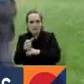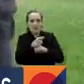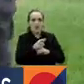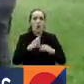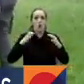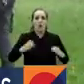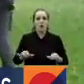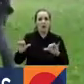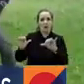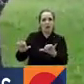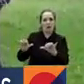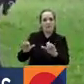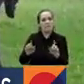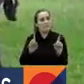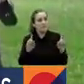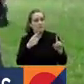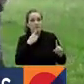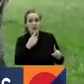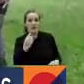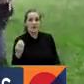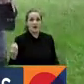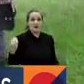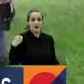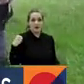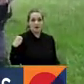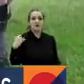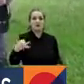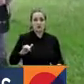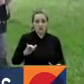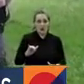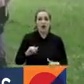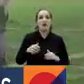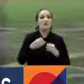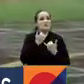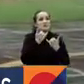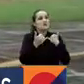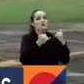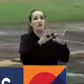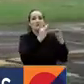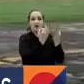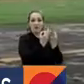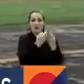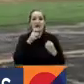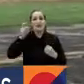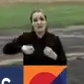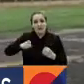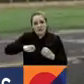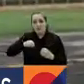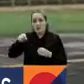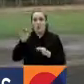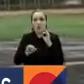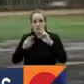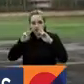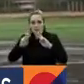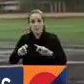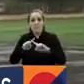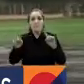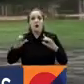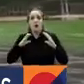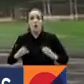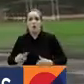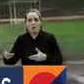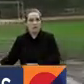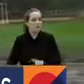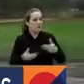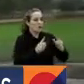Precisó que, aunque les comunicó a los familiares que las diligencias judiciales eran necesarias, ellos llevaron los cuerpos a la